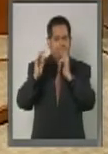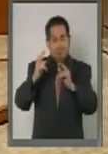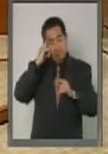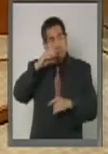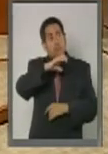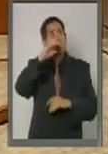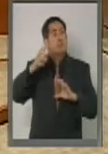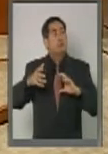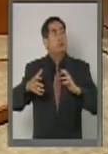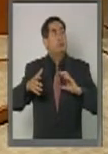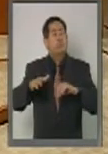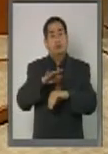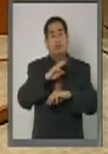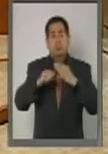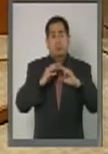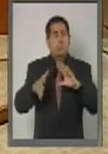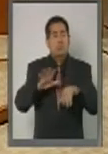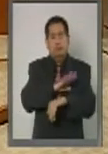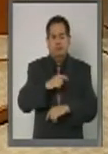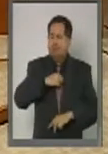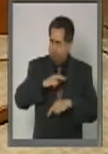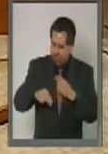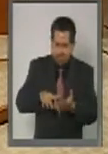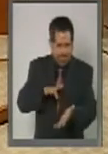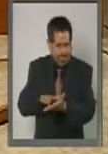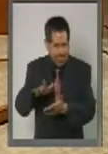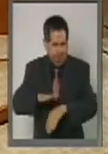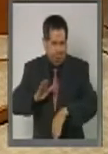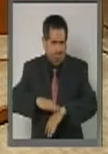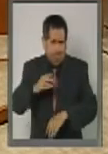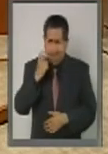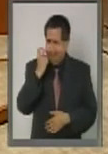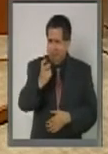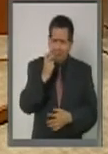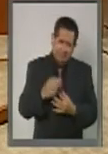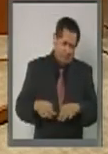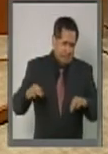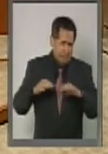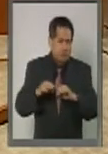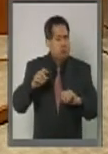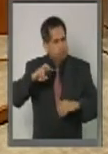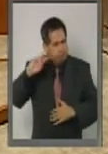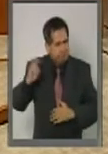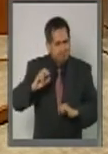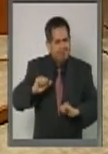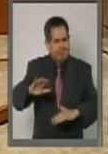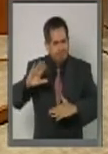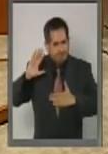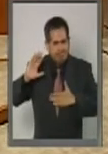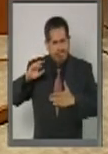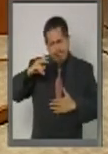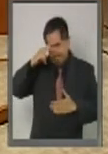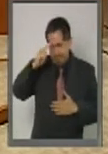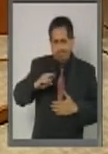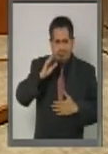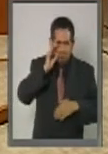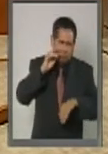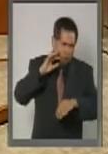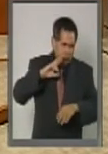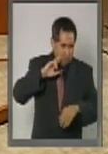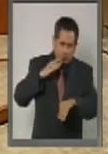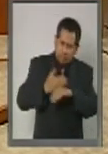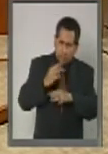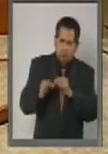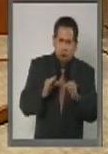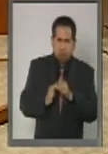climático. Esta es una de nuestras prioridades y seguirá siendo un compromiso de nuestra responsabilidad global.